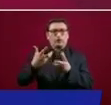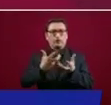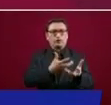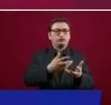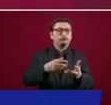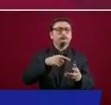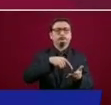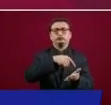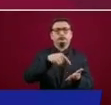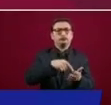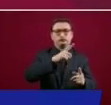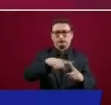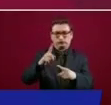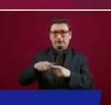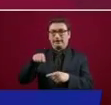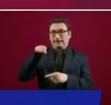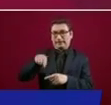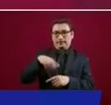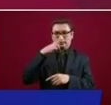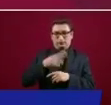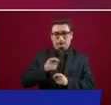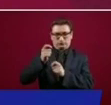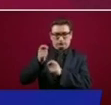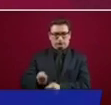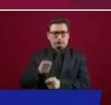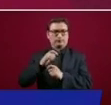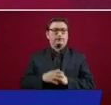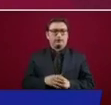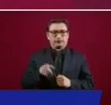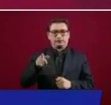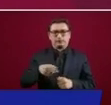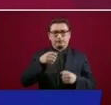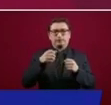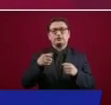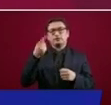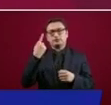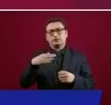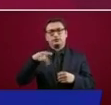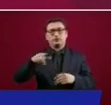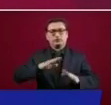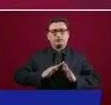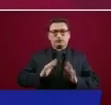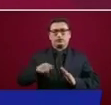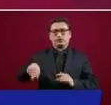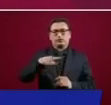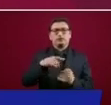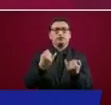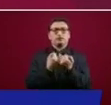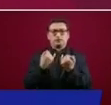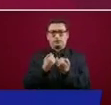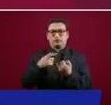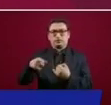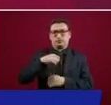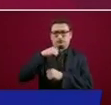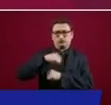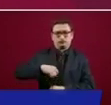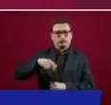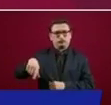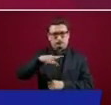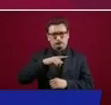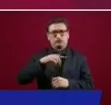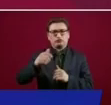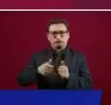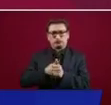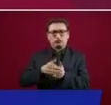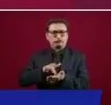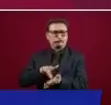Está totalmente acreditado en la Secretaría de la Defensa, respaldado por los mandos.